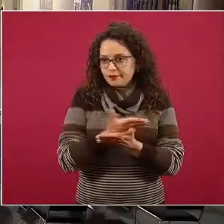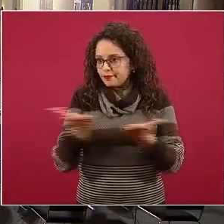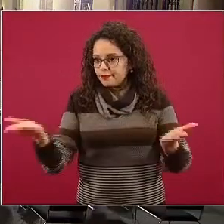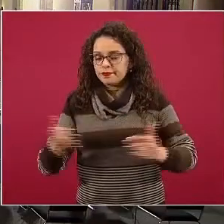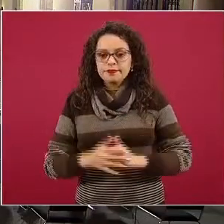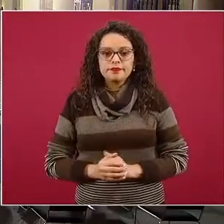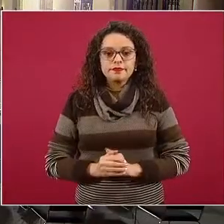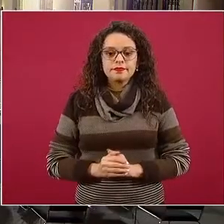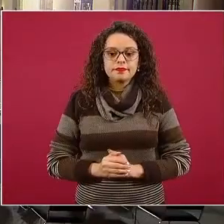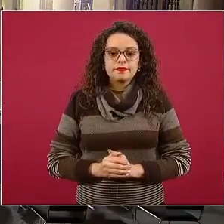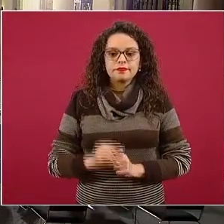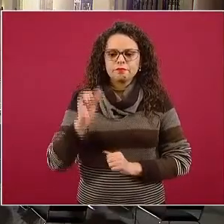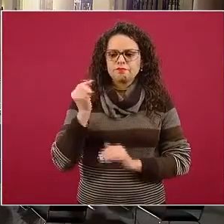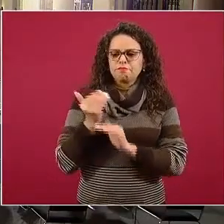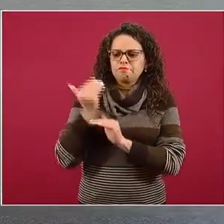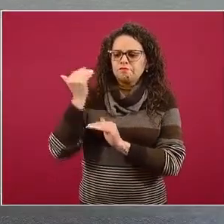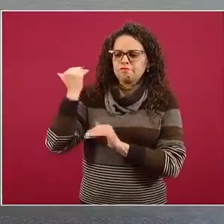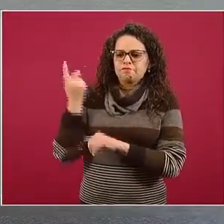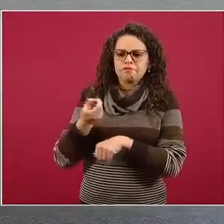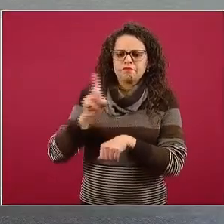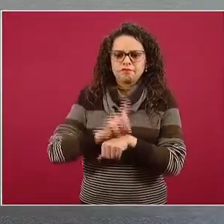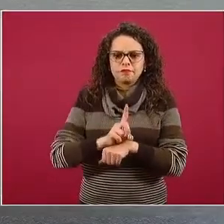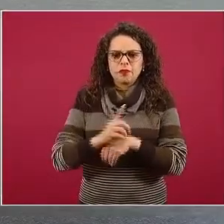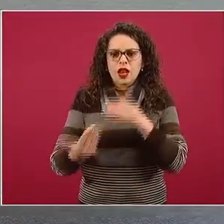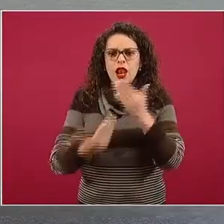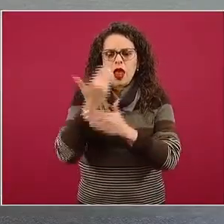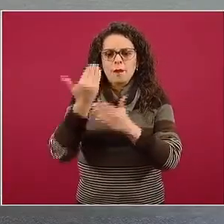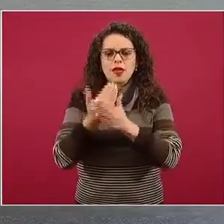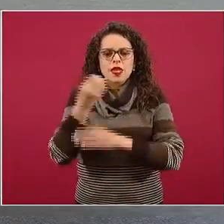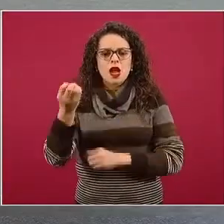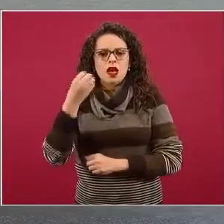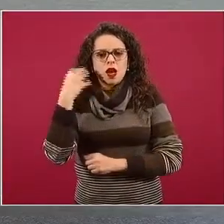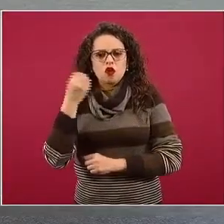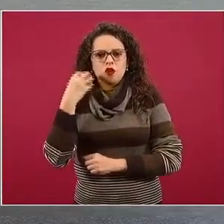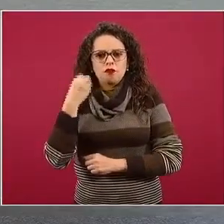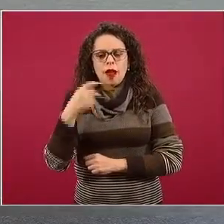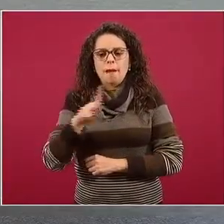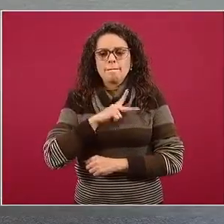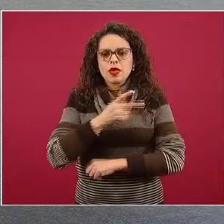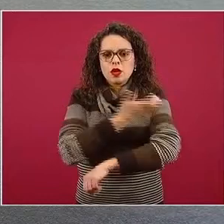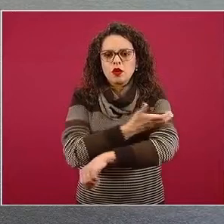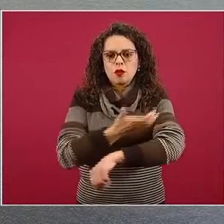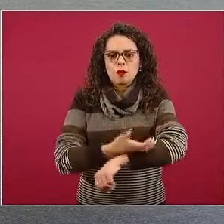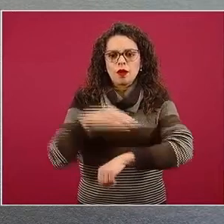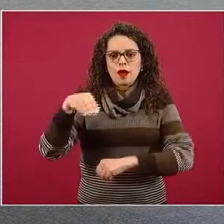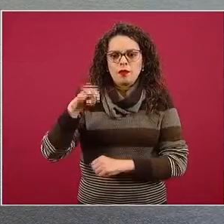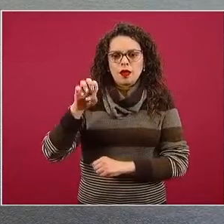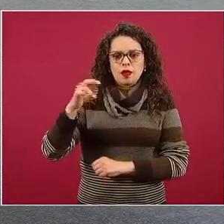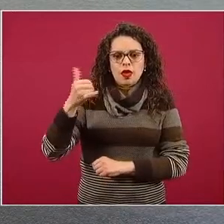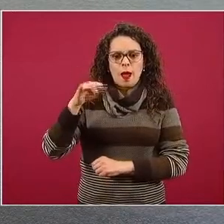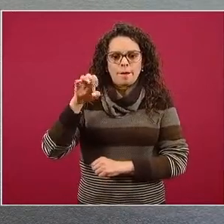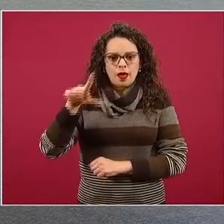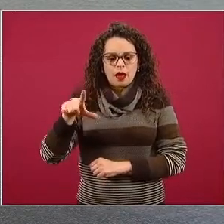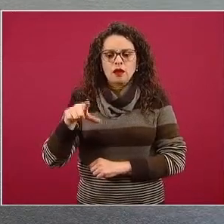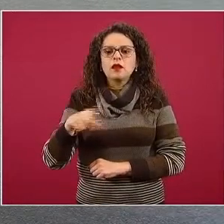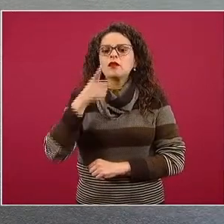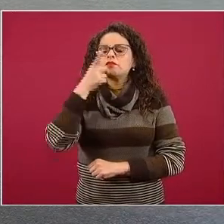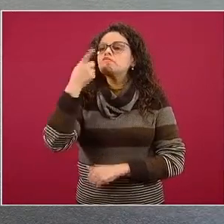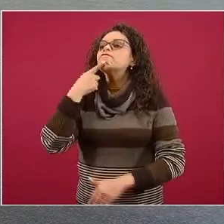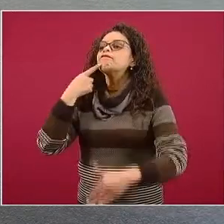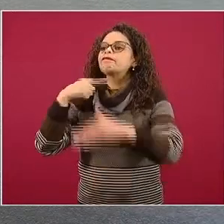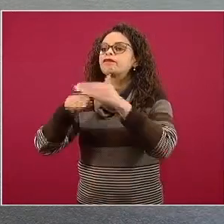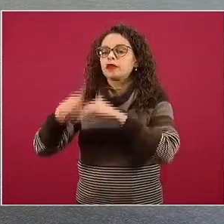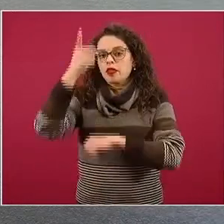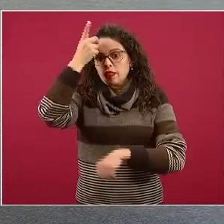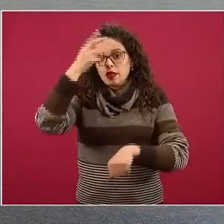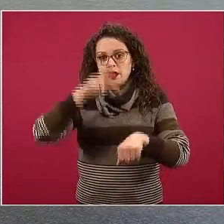Hace unos días, subsecretario, en la conferencia mañanera, mi compañera Meme Yamel denunció al director del